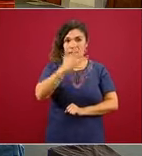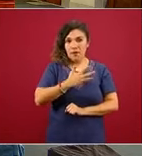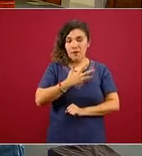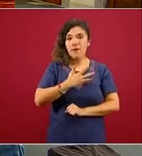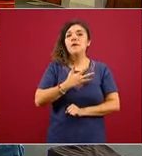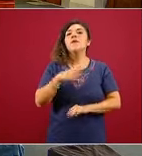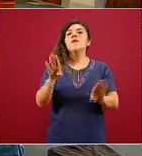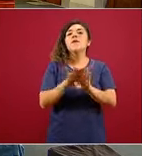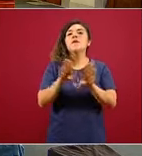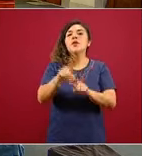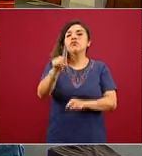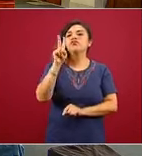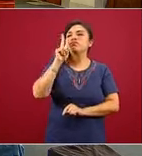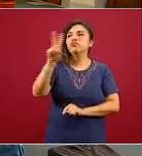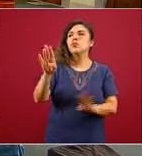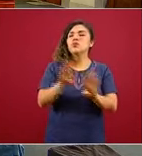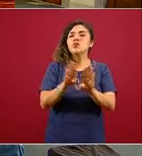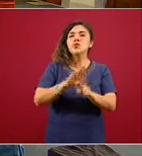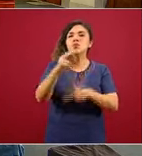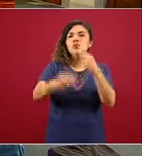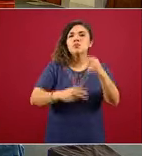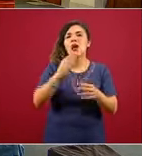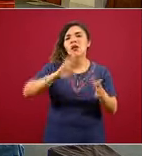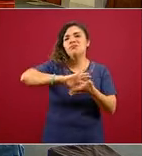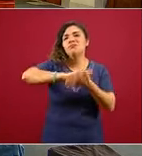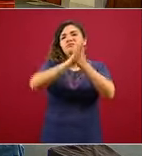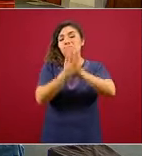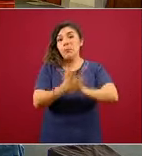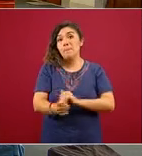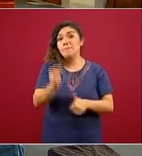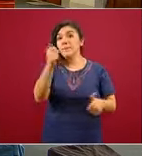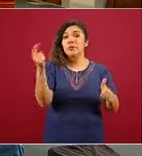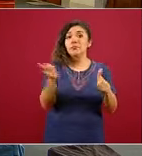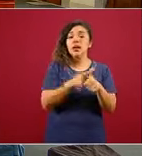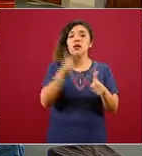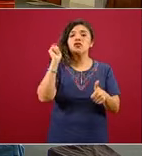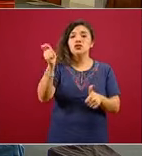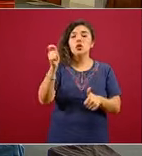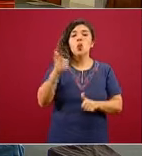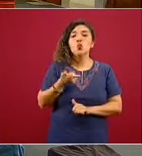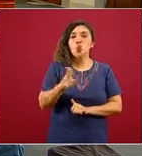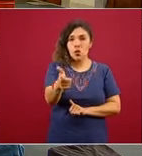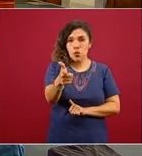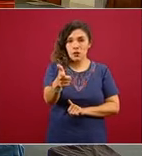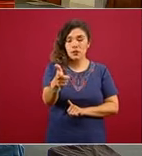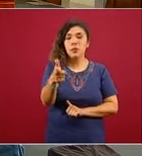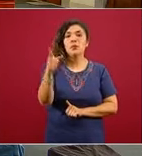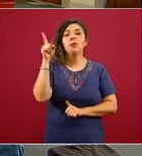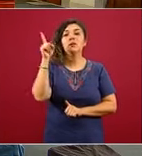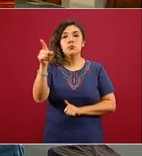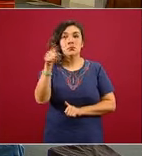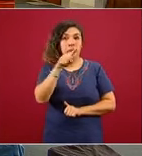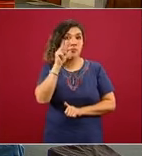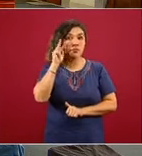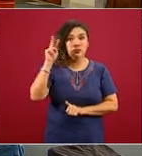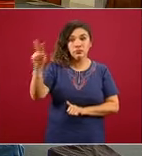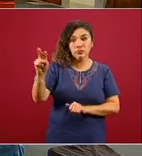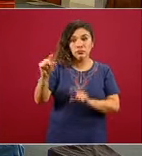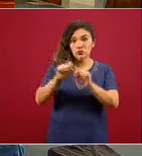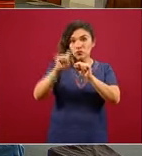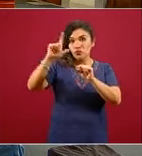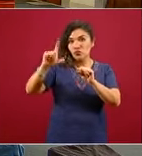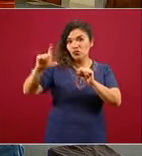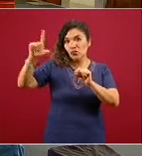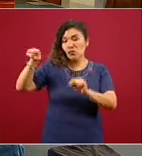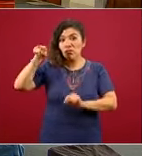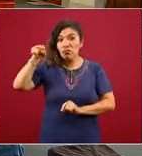nos están yendo. Veamos el primero de ellos, que es precisamente el estado de Guanajuato. Podemos ver en esta